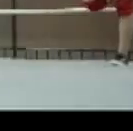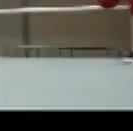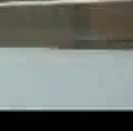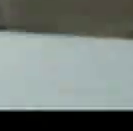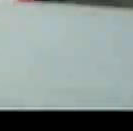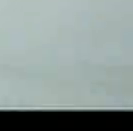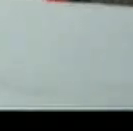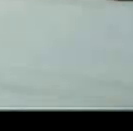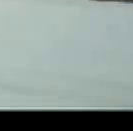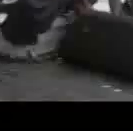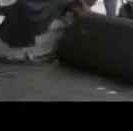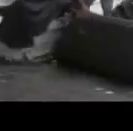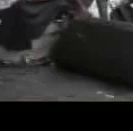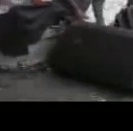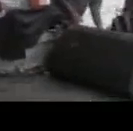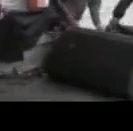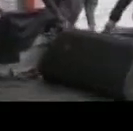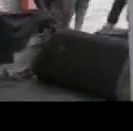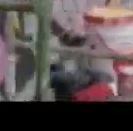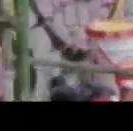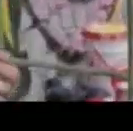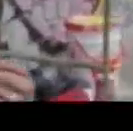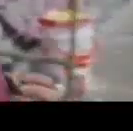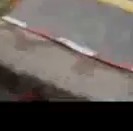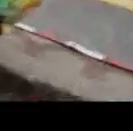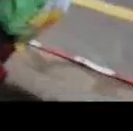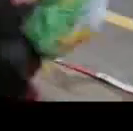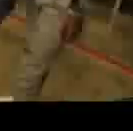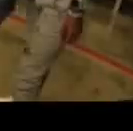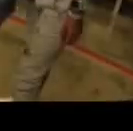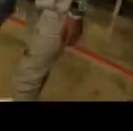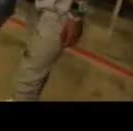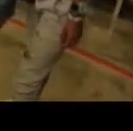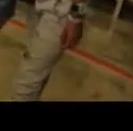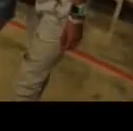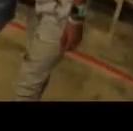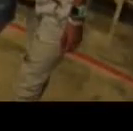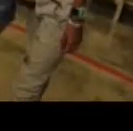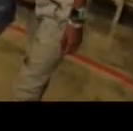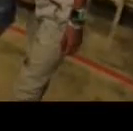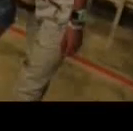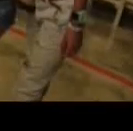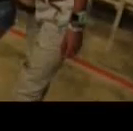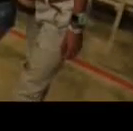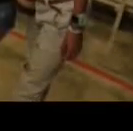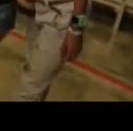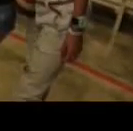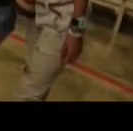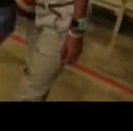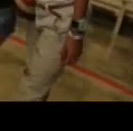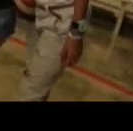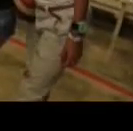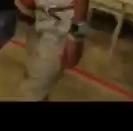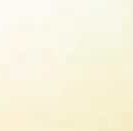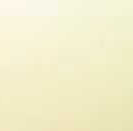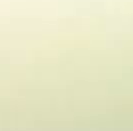límite. Ser mujer, lunes y martes, 11 horas 30. Miércoles y jueves, 16 horas